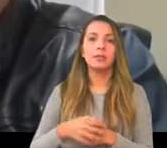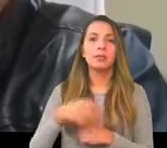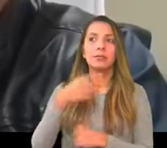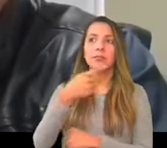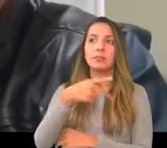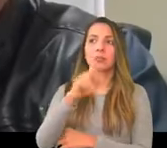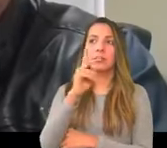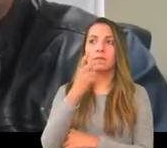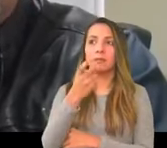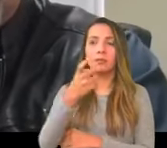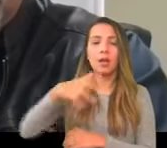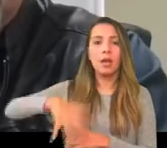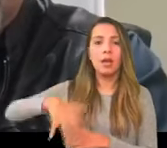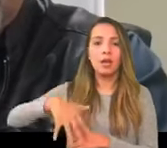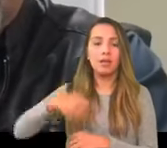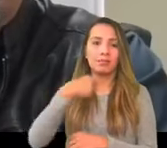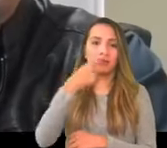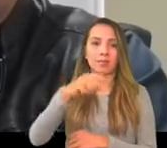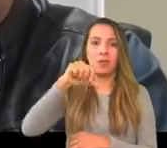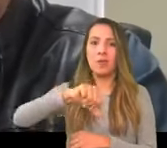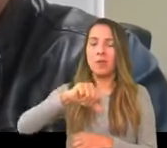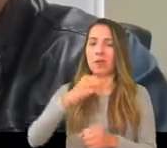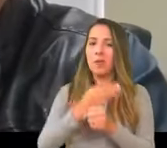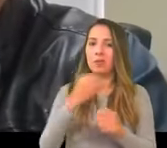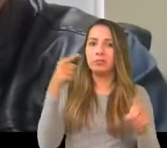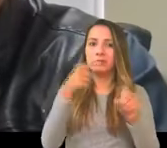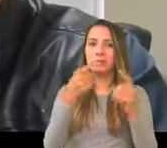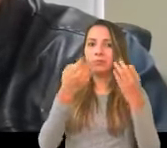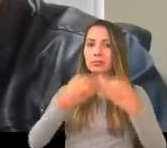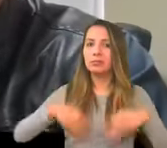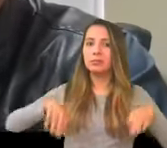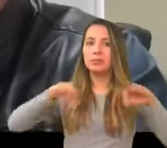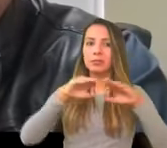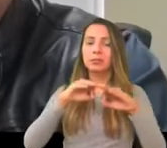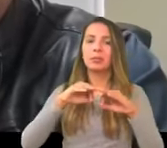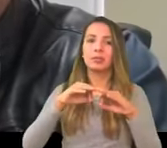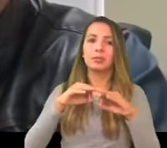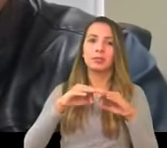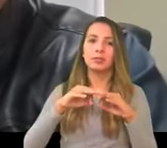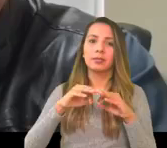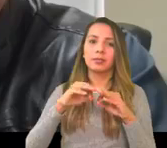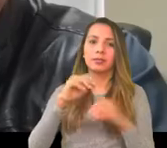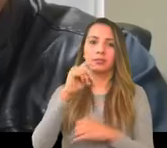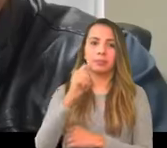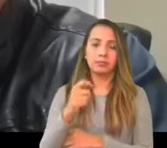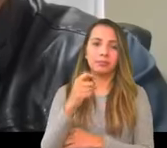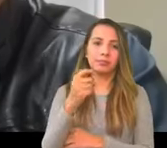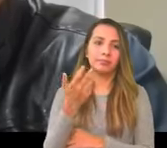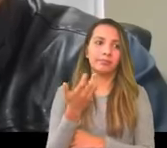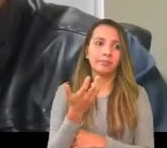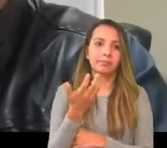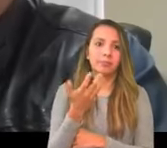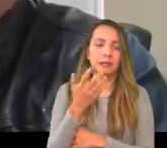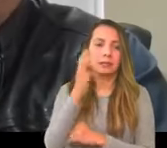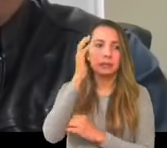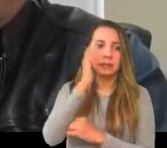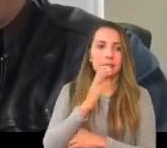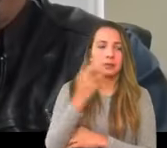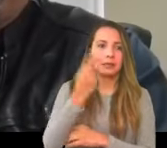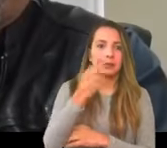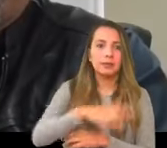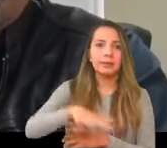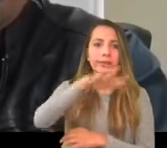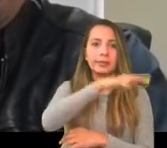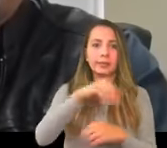de lo que hablamos, es el tema de hoy que nos ocupa, precisamente porque somos sensibles a esas condiciones. Y pues también